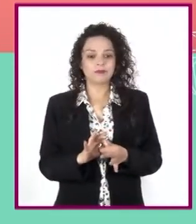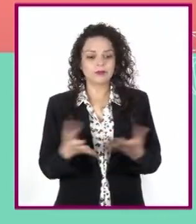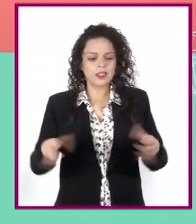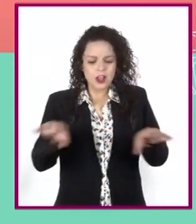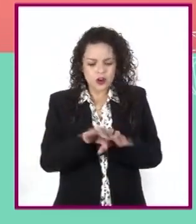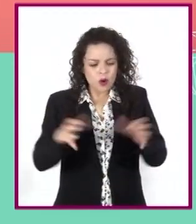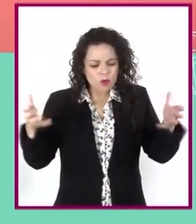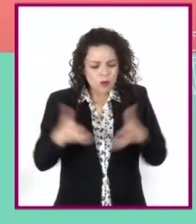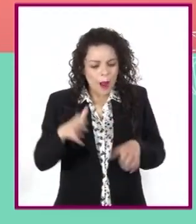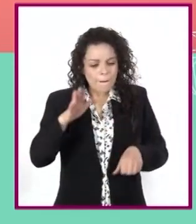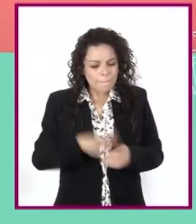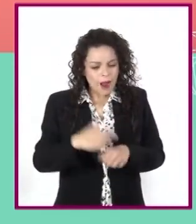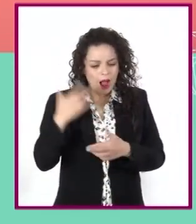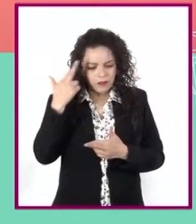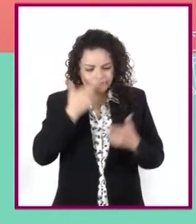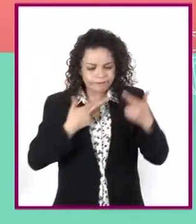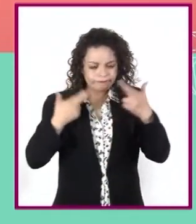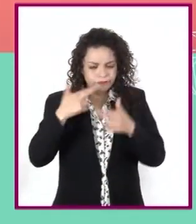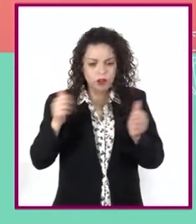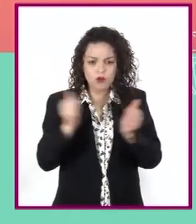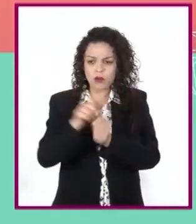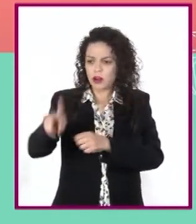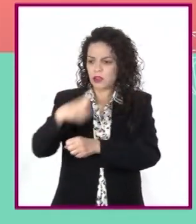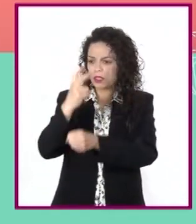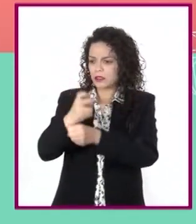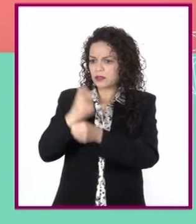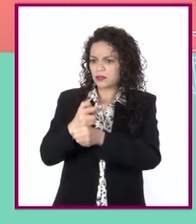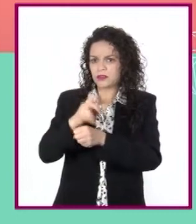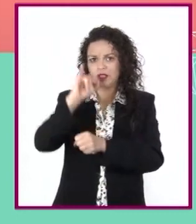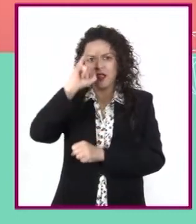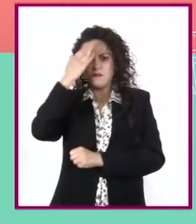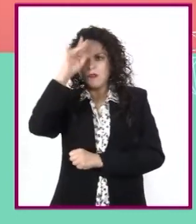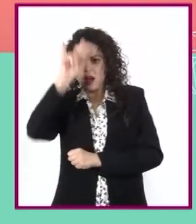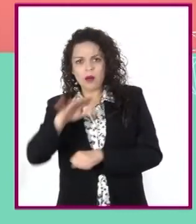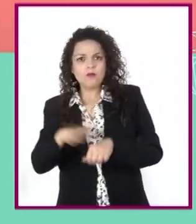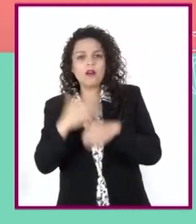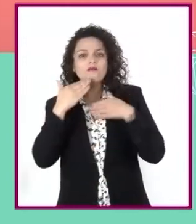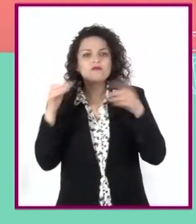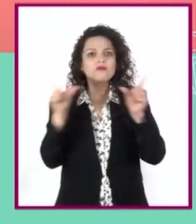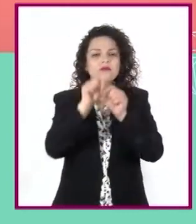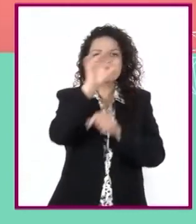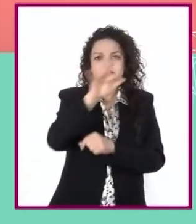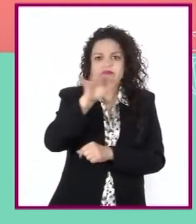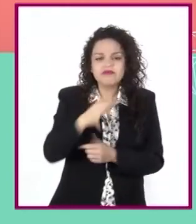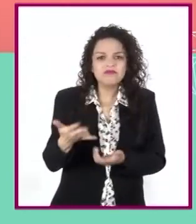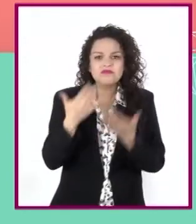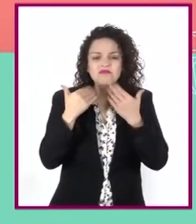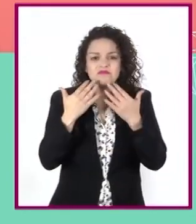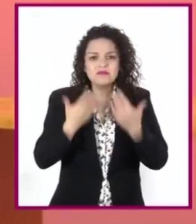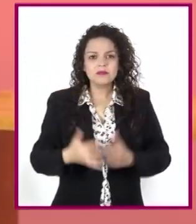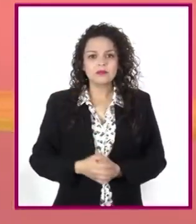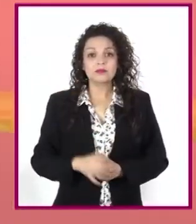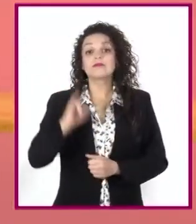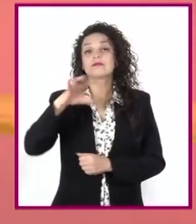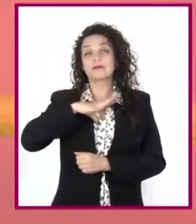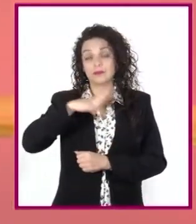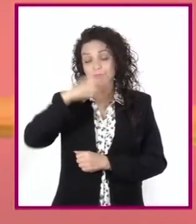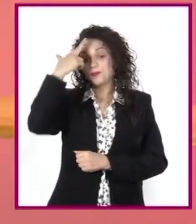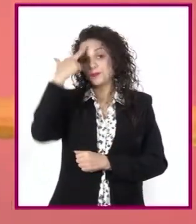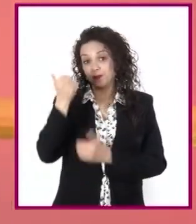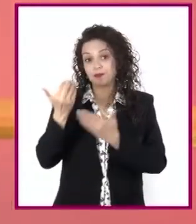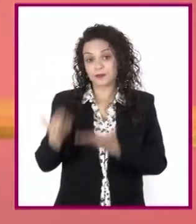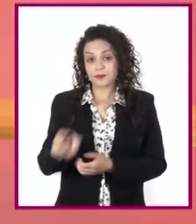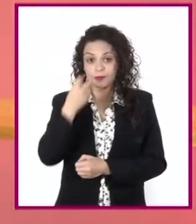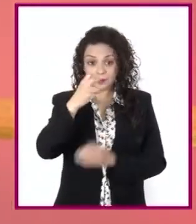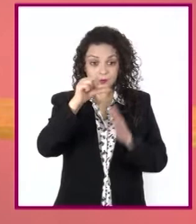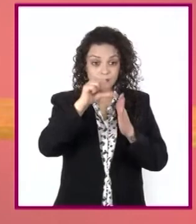este análisis con la segunda fuente si no tiene resumen? Tienes razón. Ese